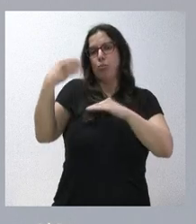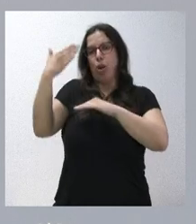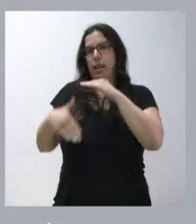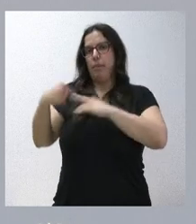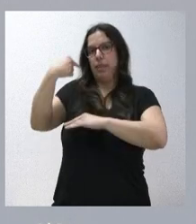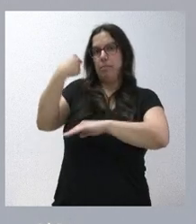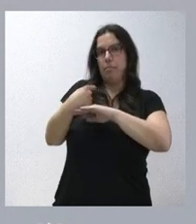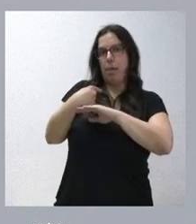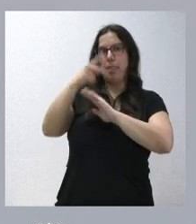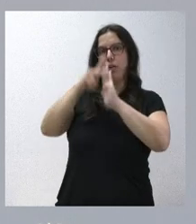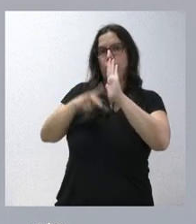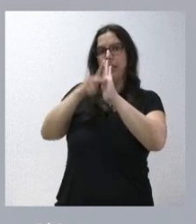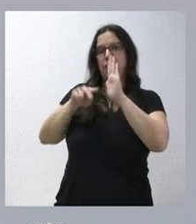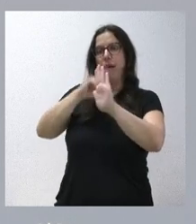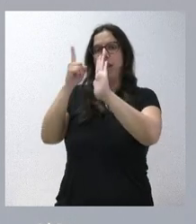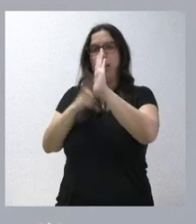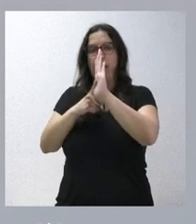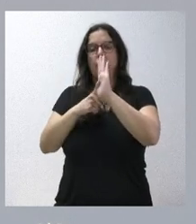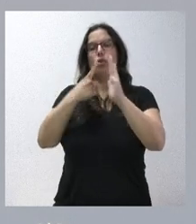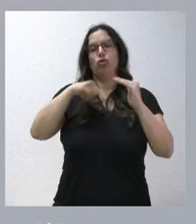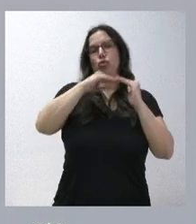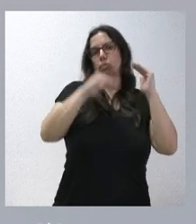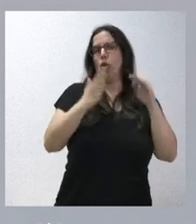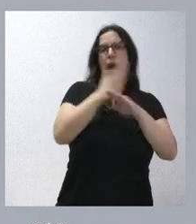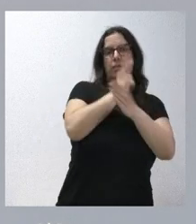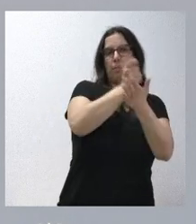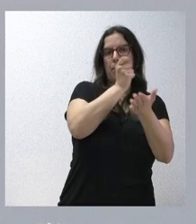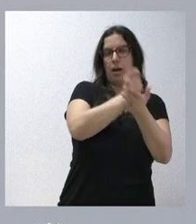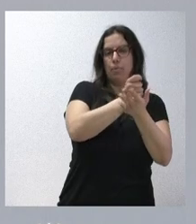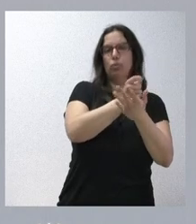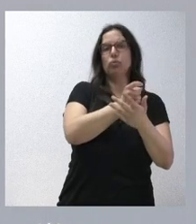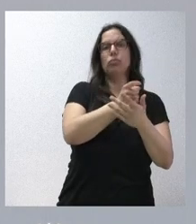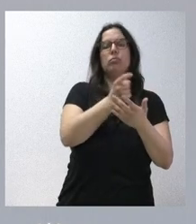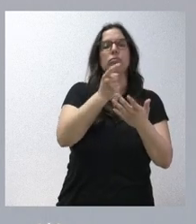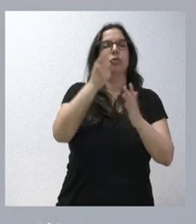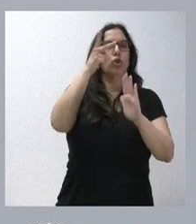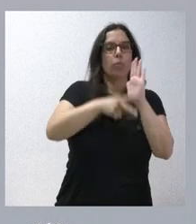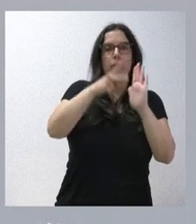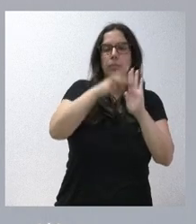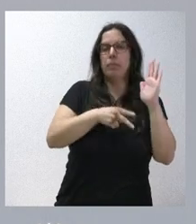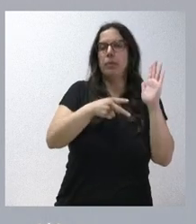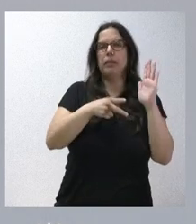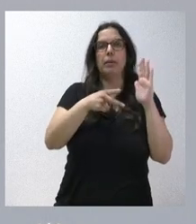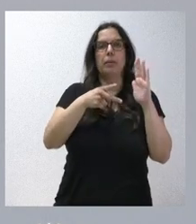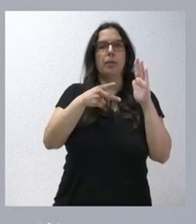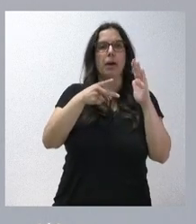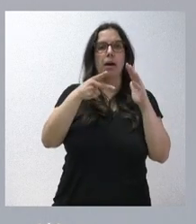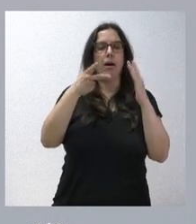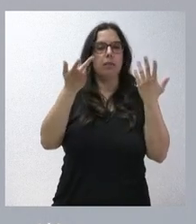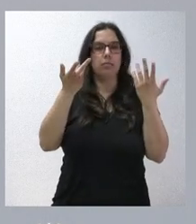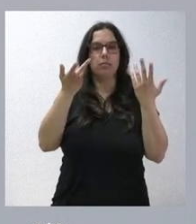establecido la normativa nacional 4 días por debajo y también por debajo del límite establecido para el conjunto